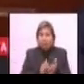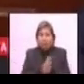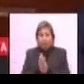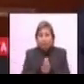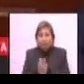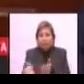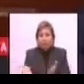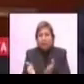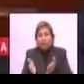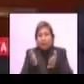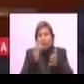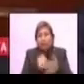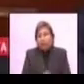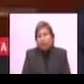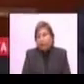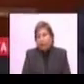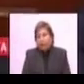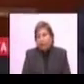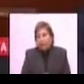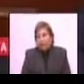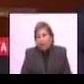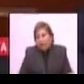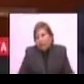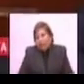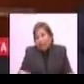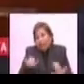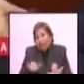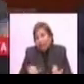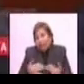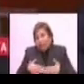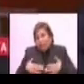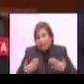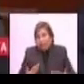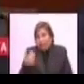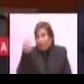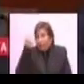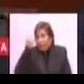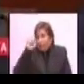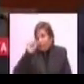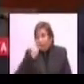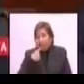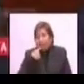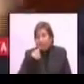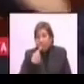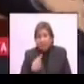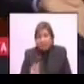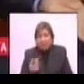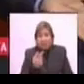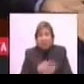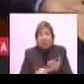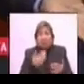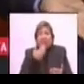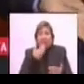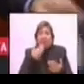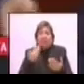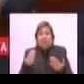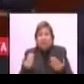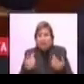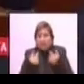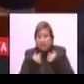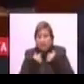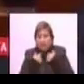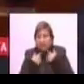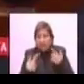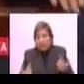cosas. Alentando este tipo de cosas. Y entonces ahora el presidente no va a viajar, según se ha dicho. Entonces, ¿quién pierde?